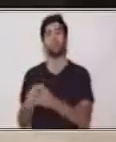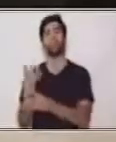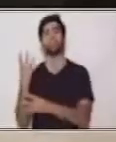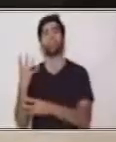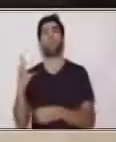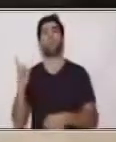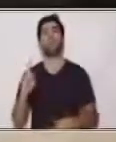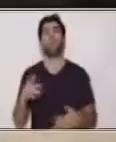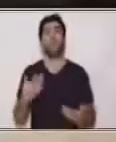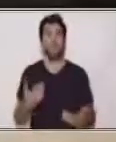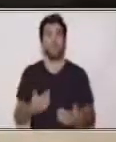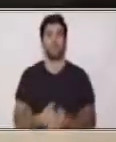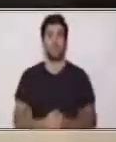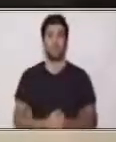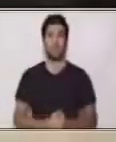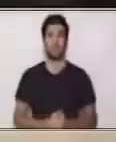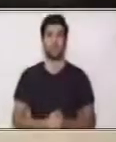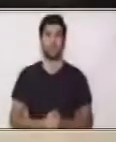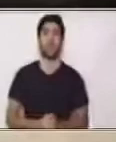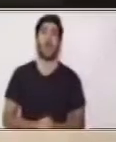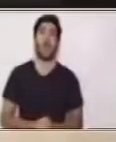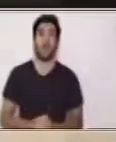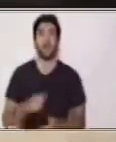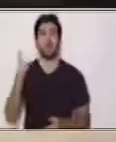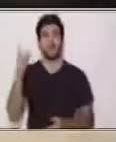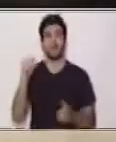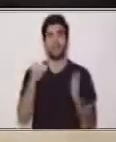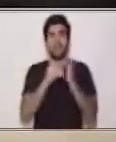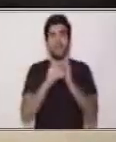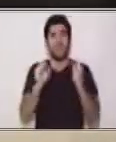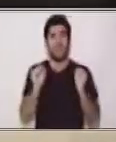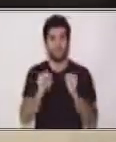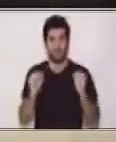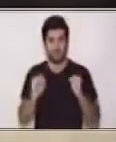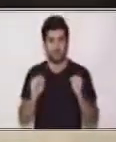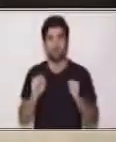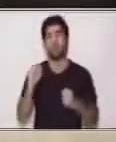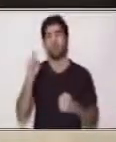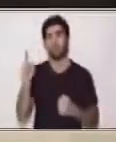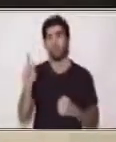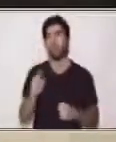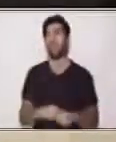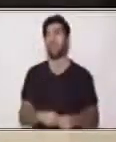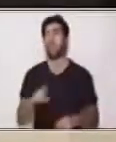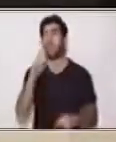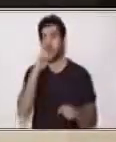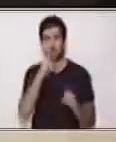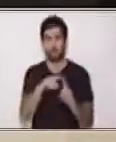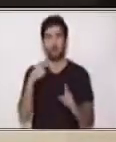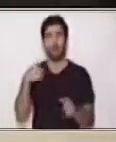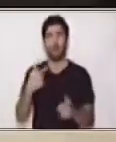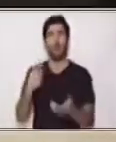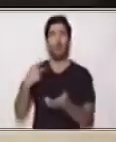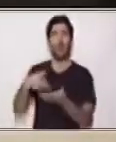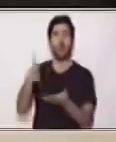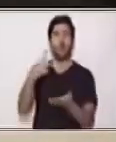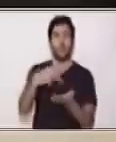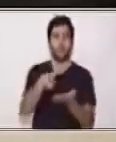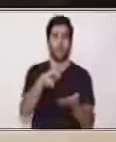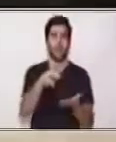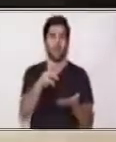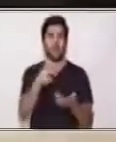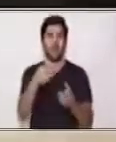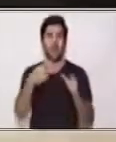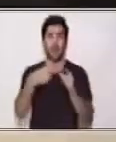da? Muy bien, en Quetzaltenango. También compré algunas plumas para unos materiales que